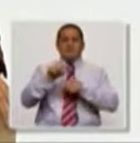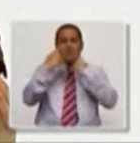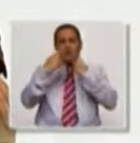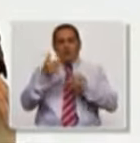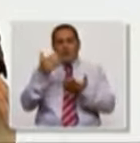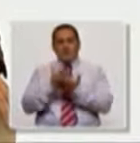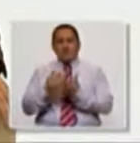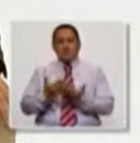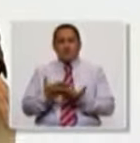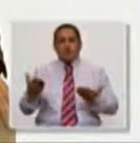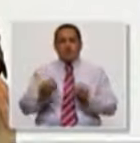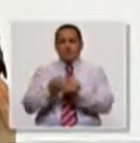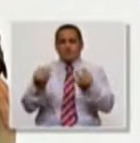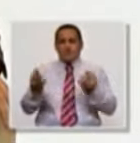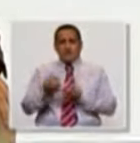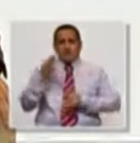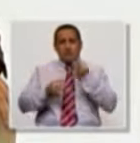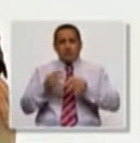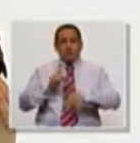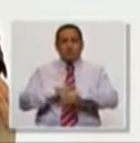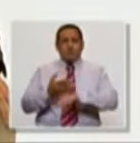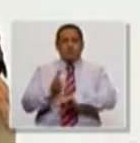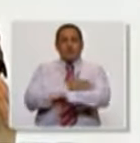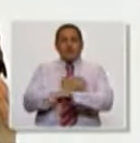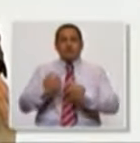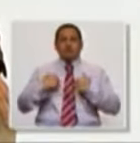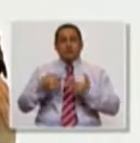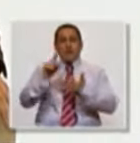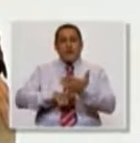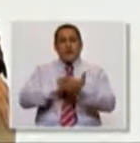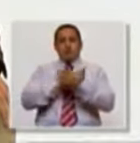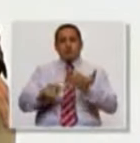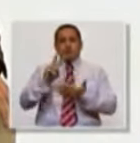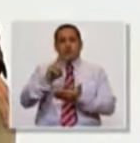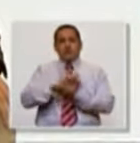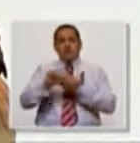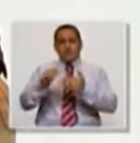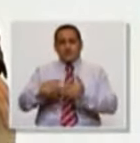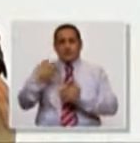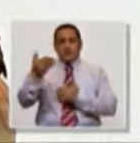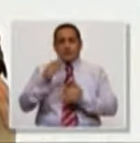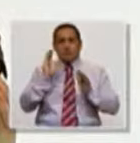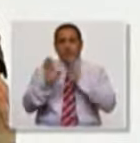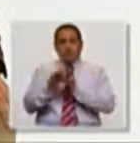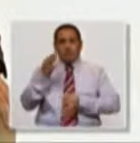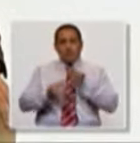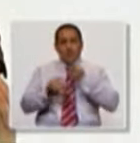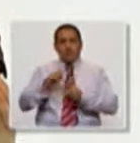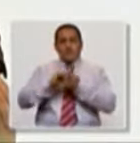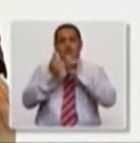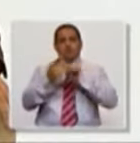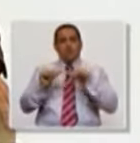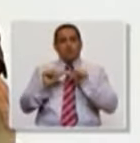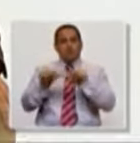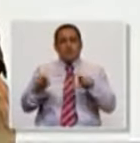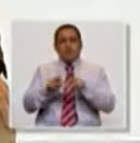abril, una cantidad de juzgados temporales, ¿no? Y yo los desactivo 2 meses después. El problema es que los juzgados temporales se convierten en